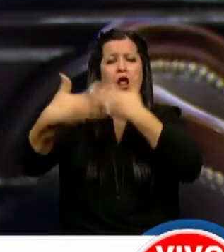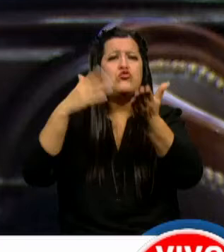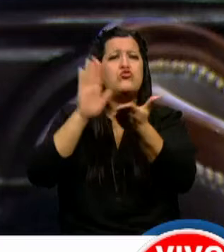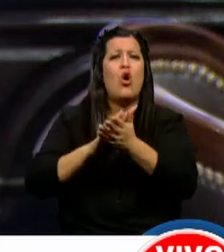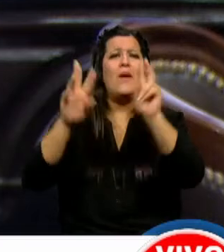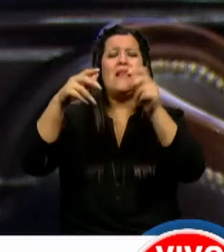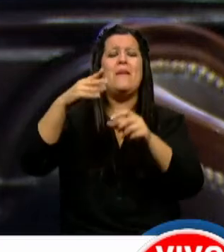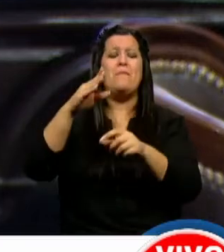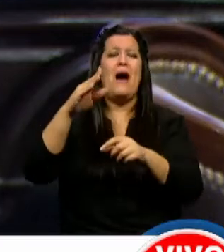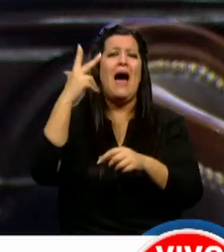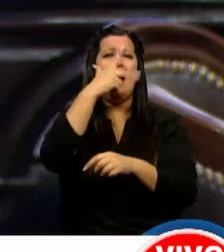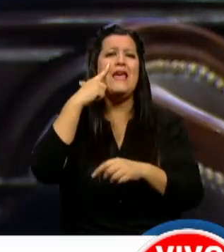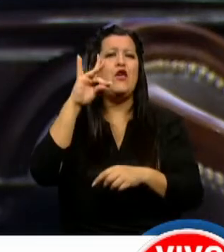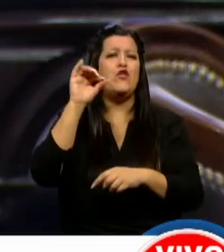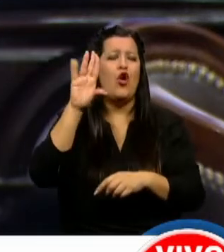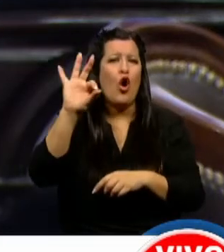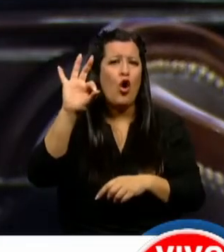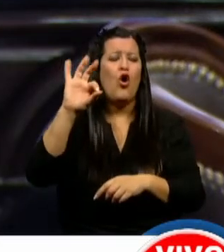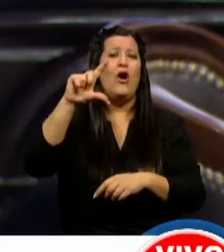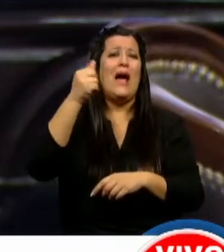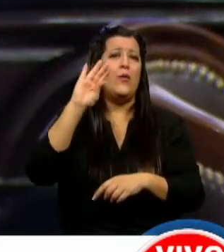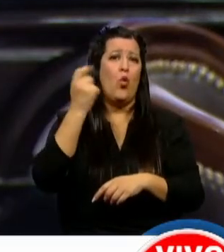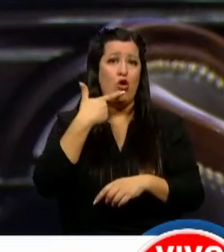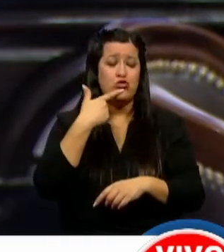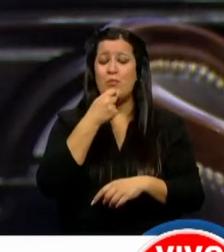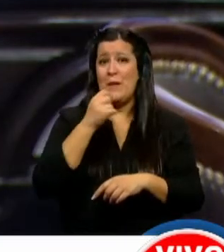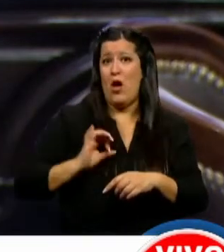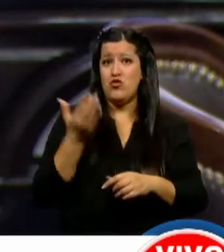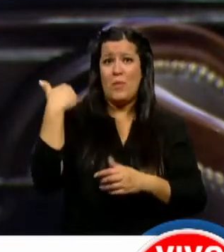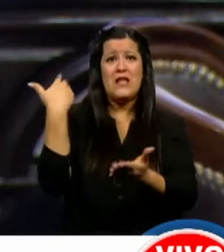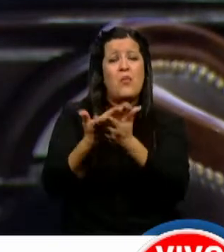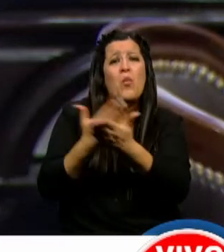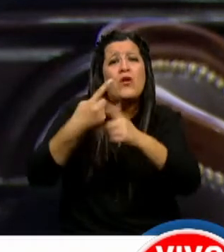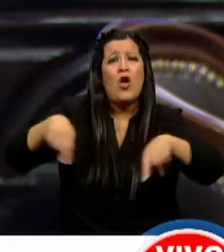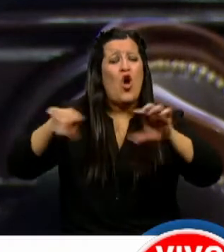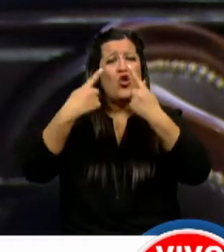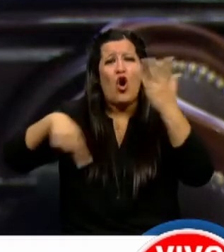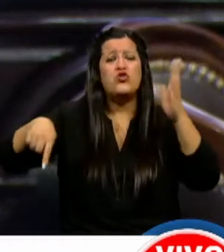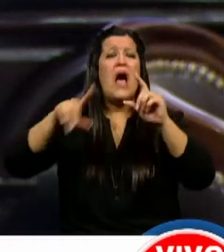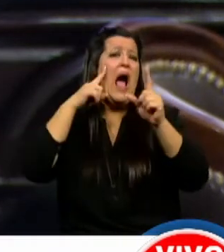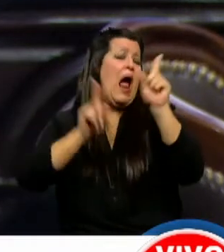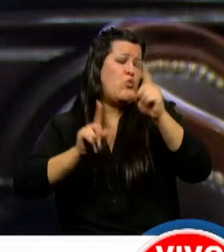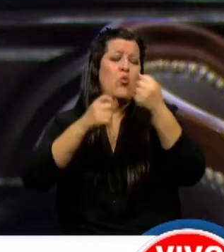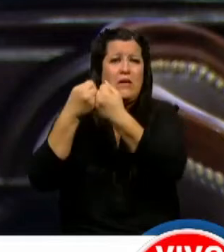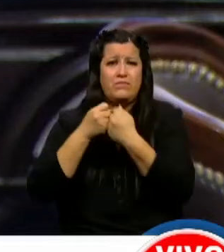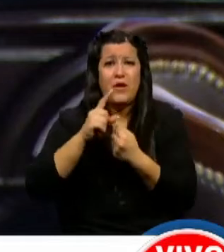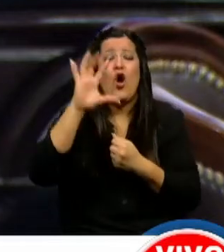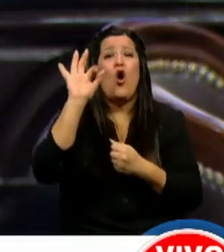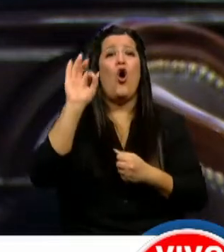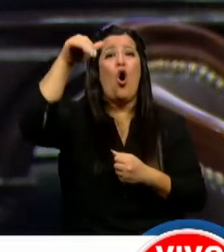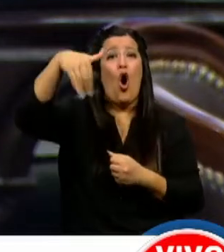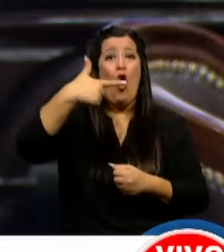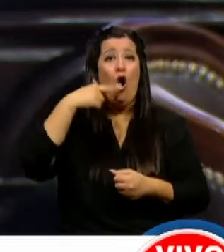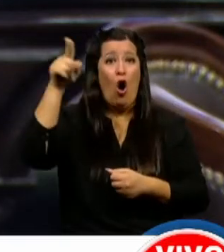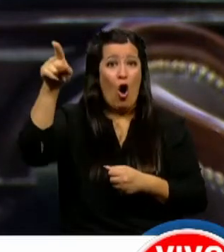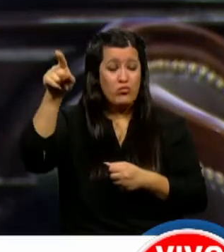a los hidrocarburos. Miren, el mundo el año pasado, entre tantas cosas que ocurrieron, llegó a algunos consensos. La Organización Mundial de la